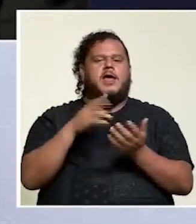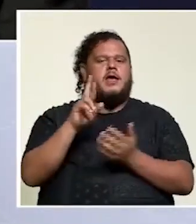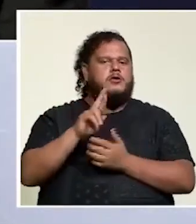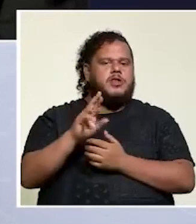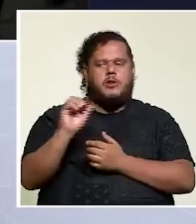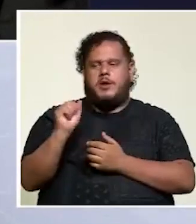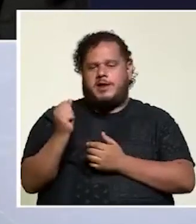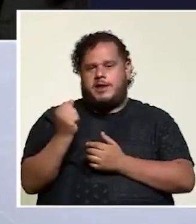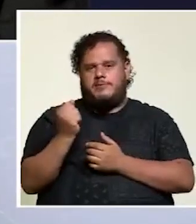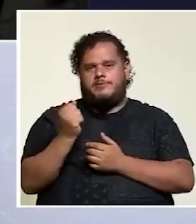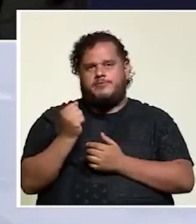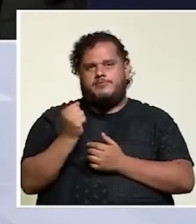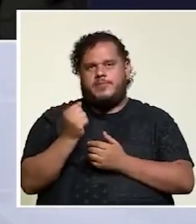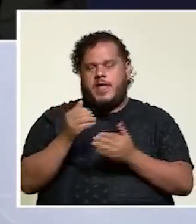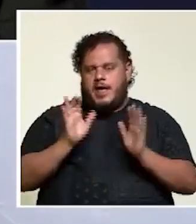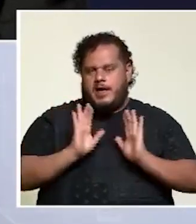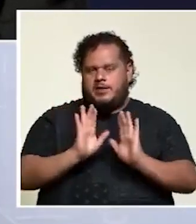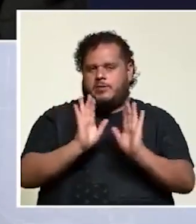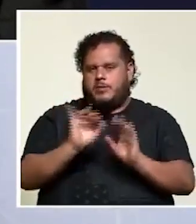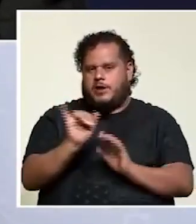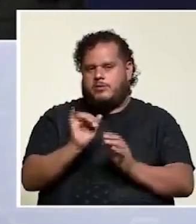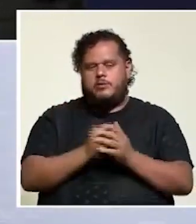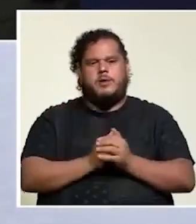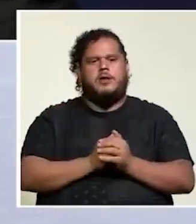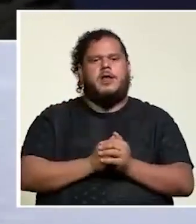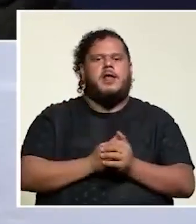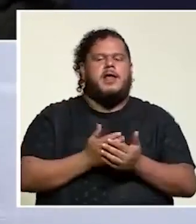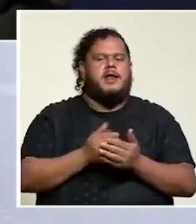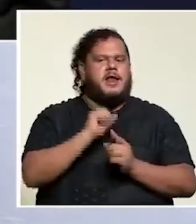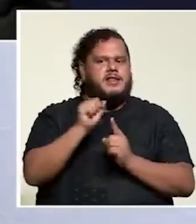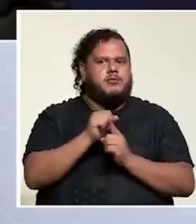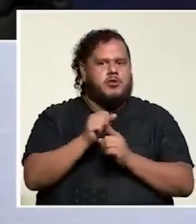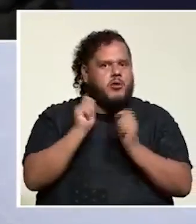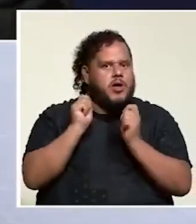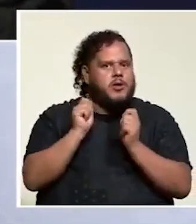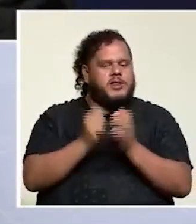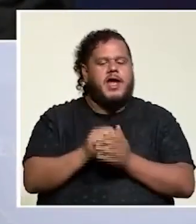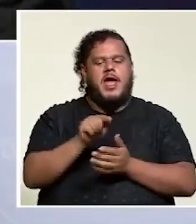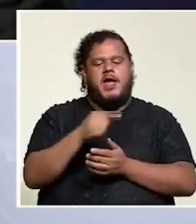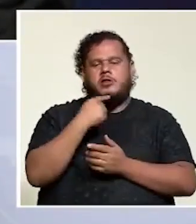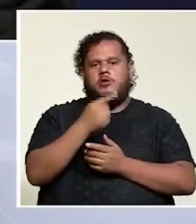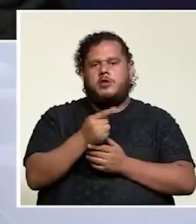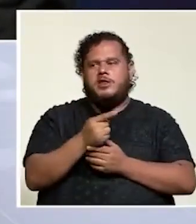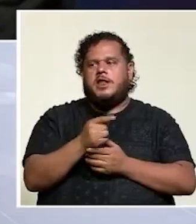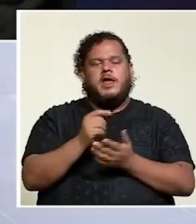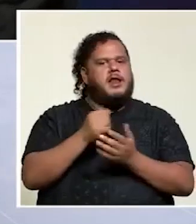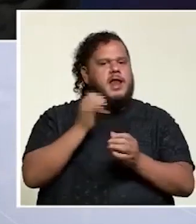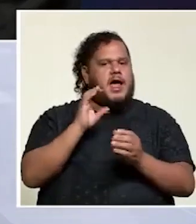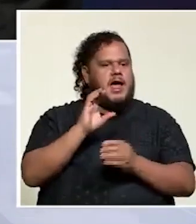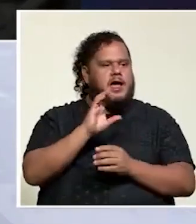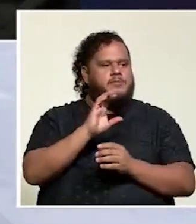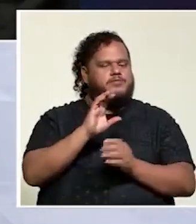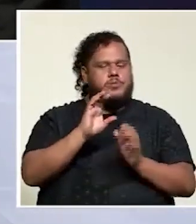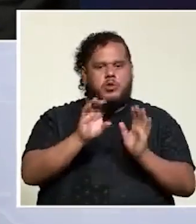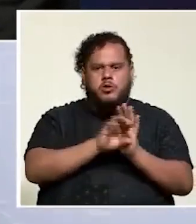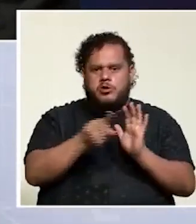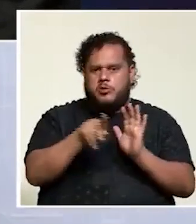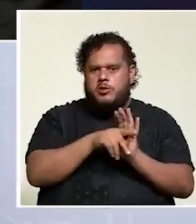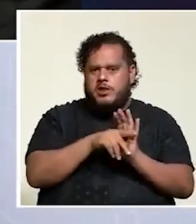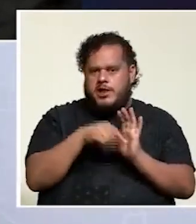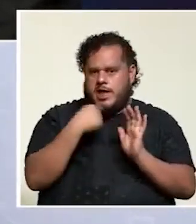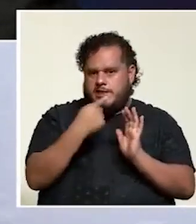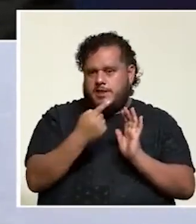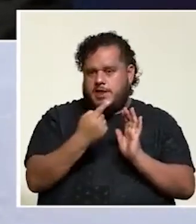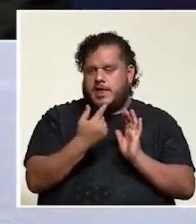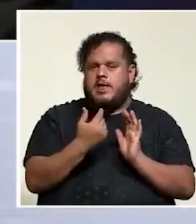estado empujando también. Claro, el voucher educativo. Es que además es lo que dice la Constitución Política, Vilma. La Constitución Política dice